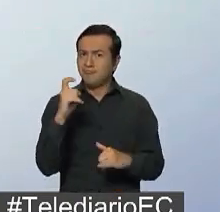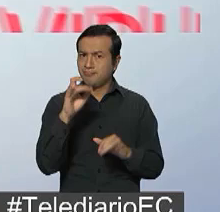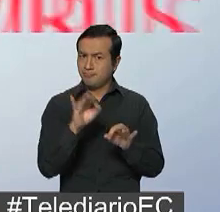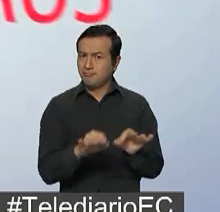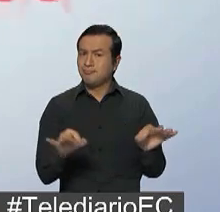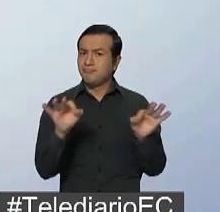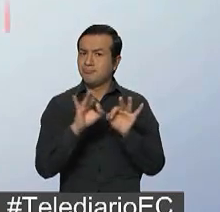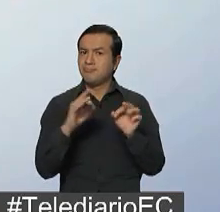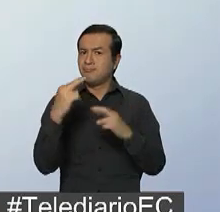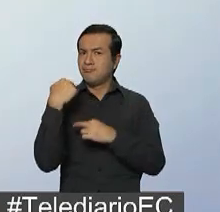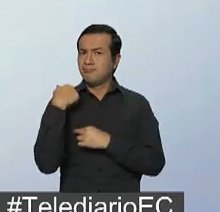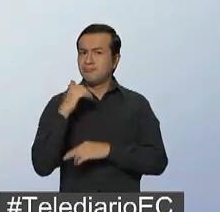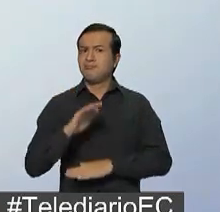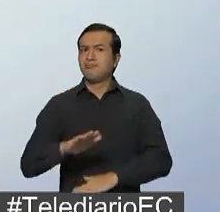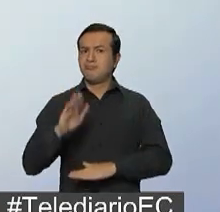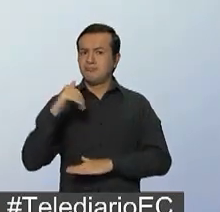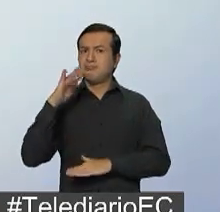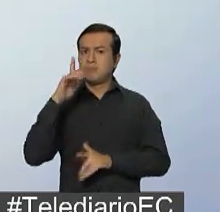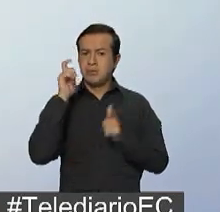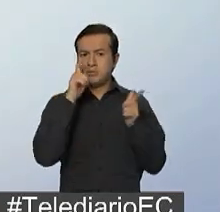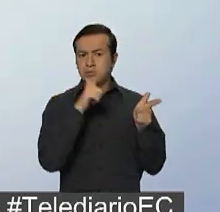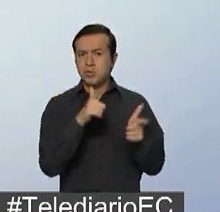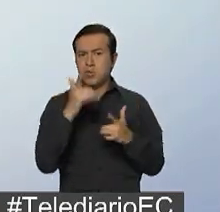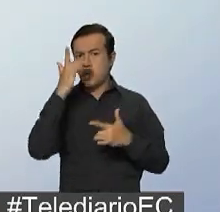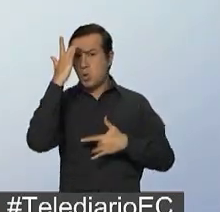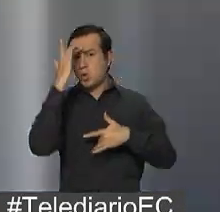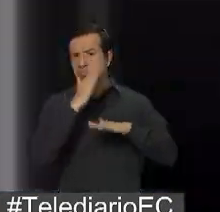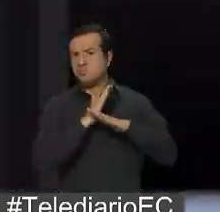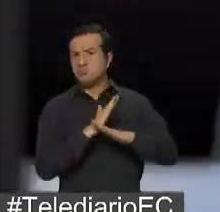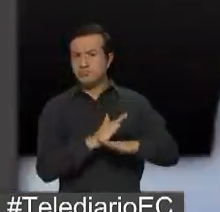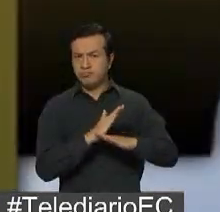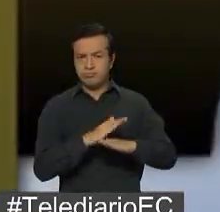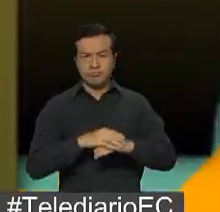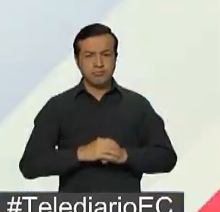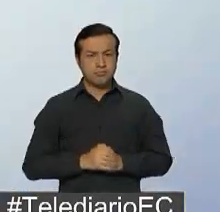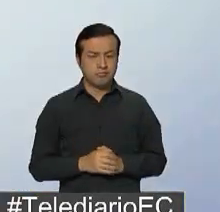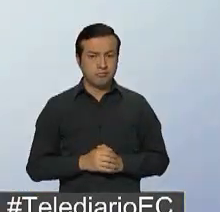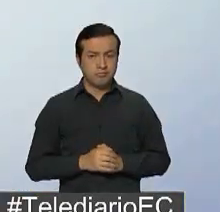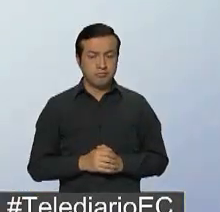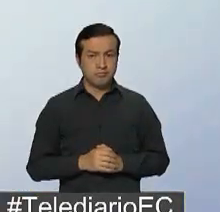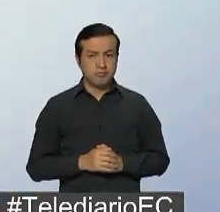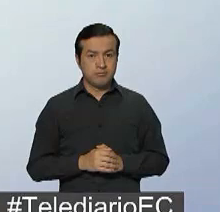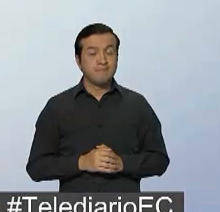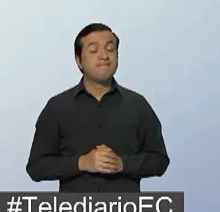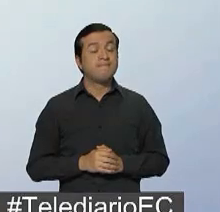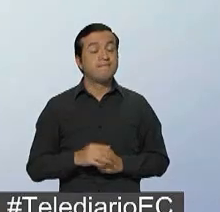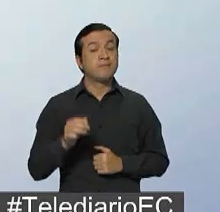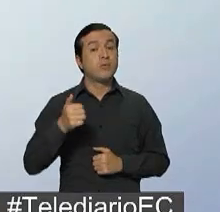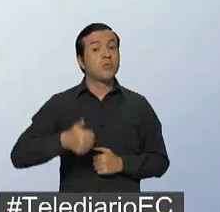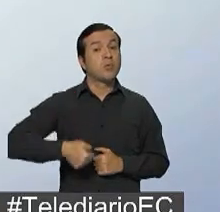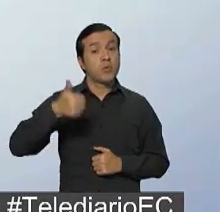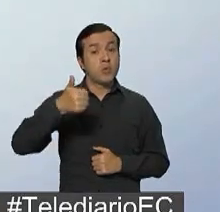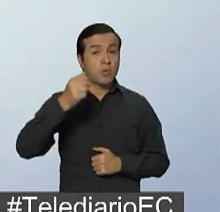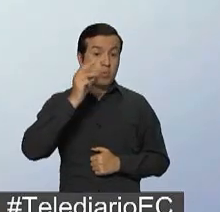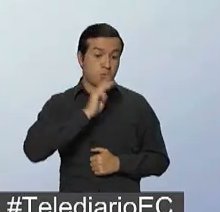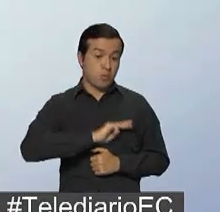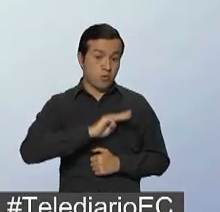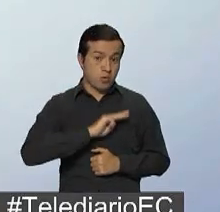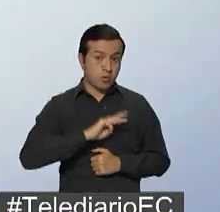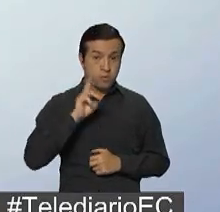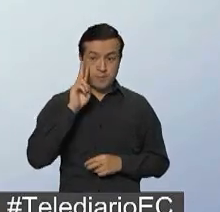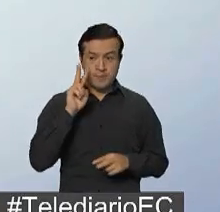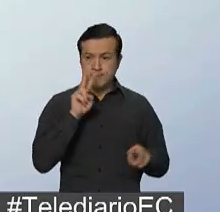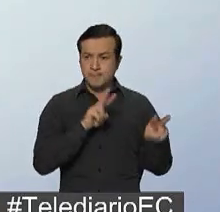asumimos un compromiso mucho más alto en la lucha contra el coronavirus además la autoridad cantonal deberá